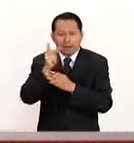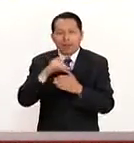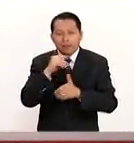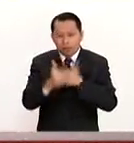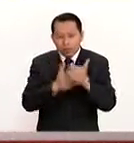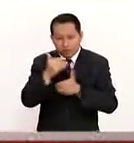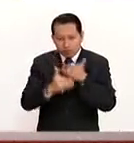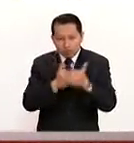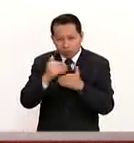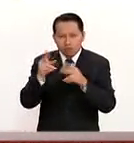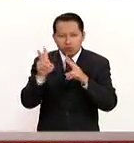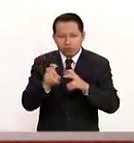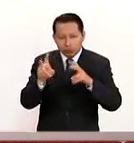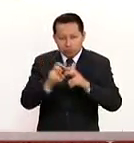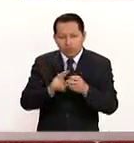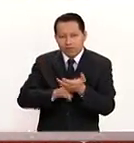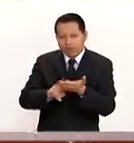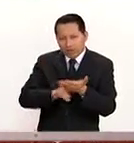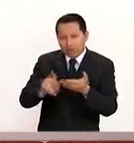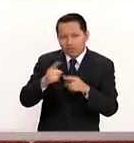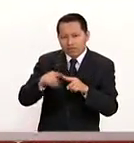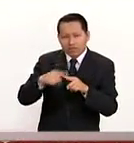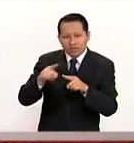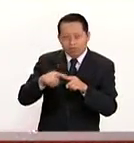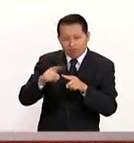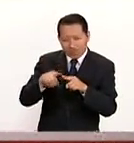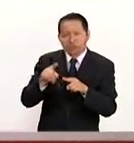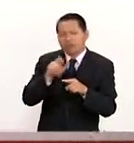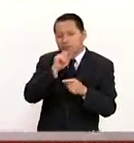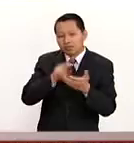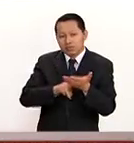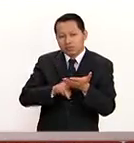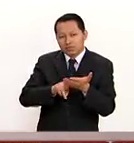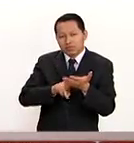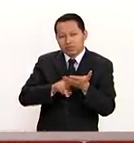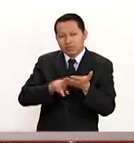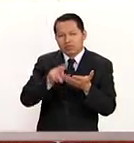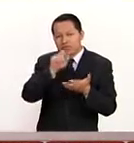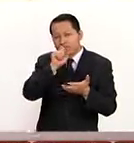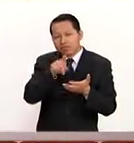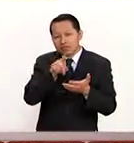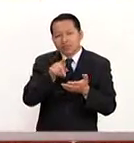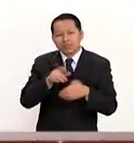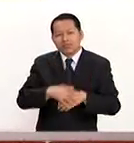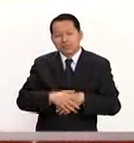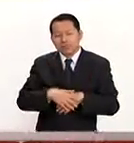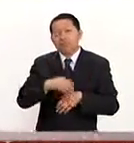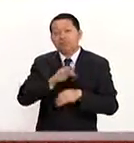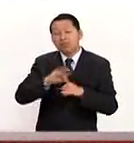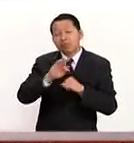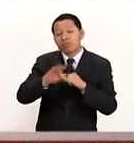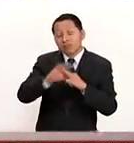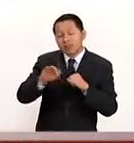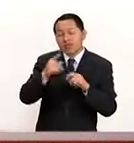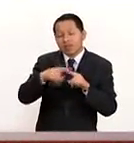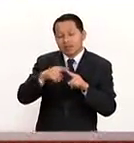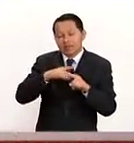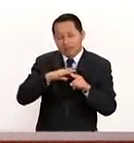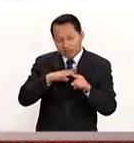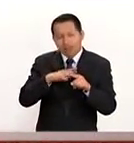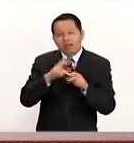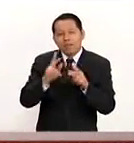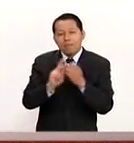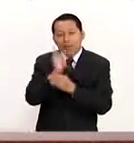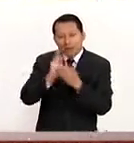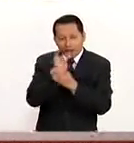fotosíntesis se asocia con el color verde de las plantas, pero ¿por qué las plantas son verdes? Entonces, aislar los pigmentos, obviamente, que tienen las plantas